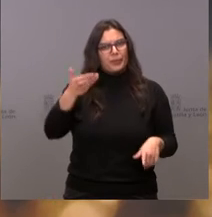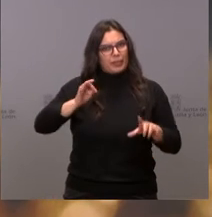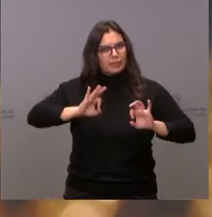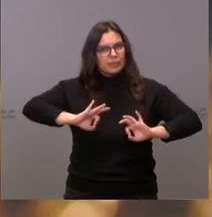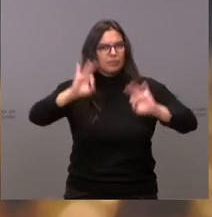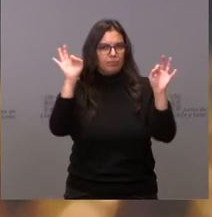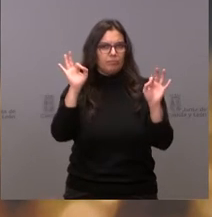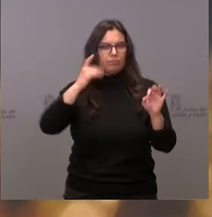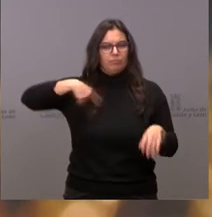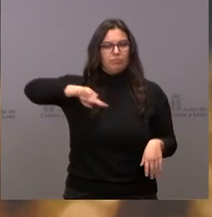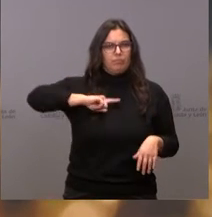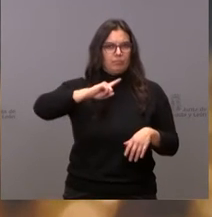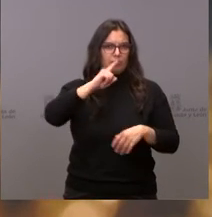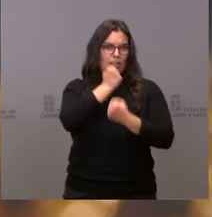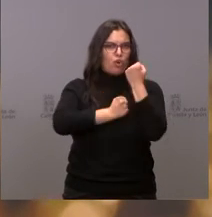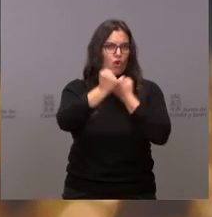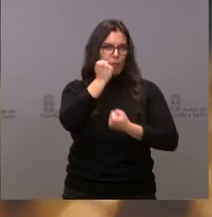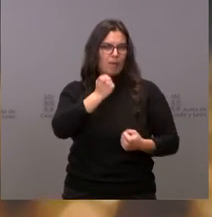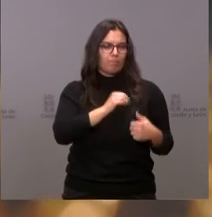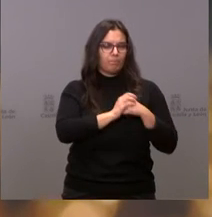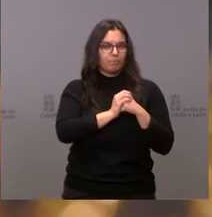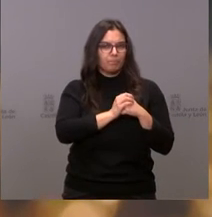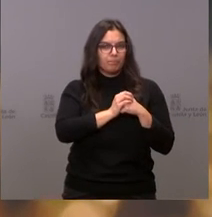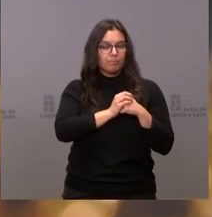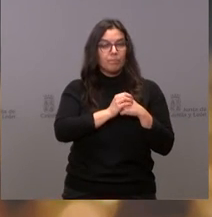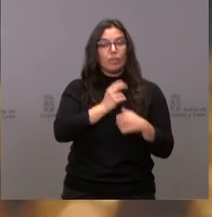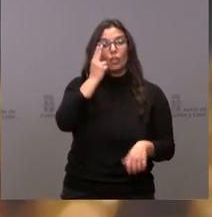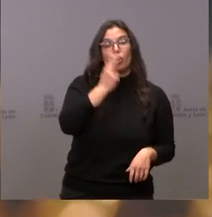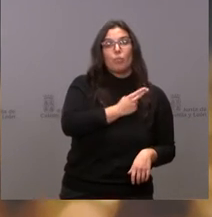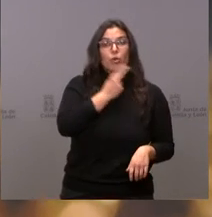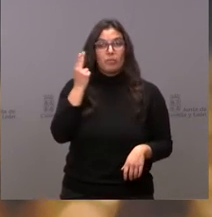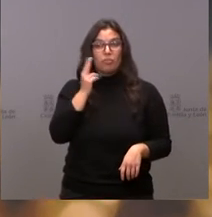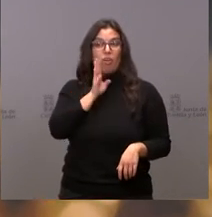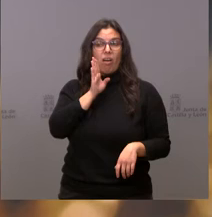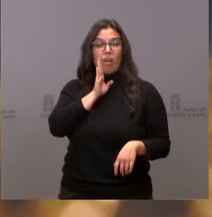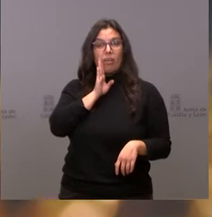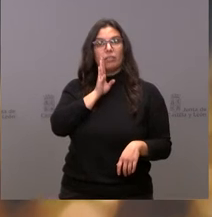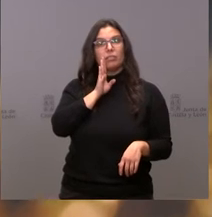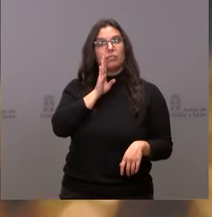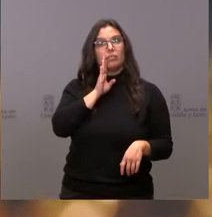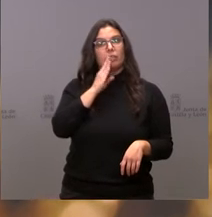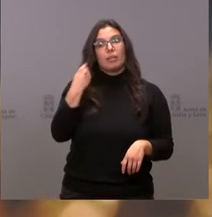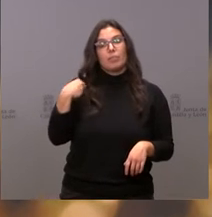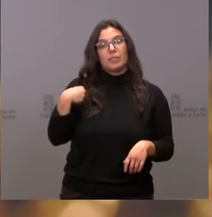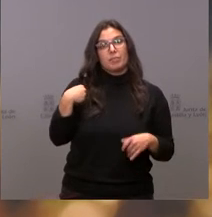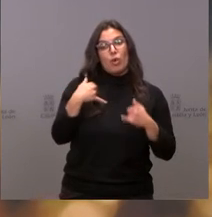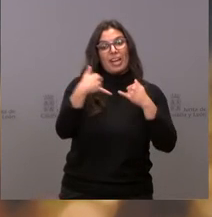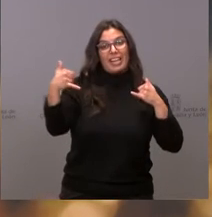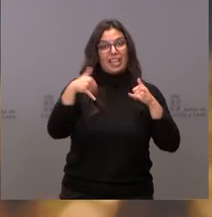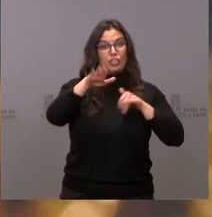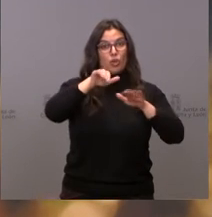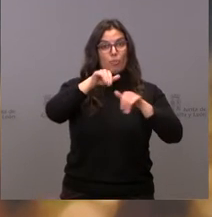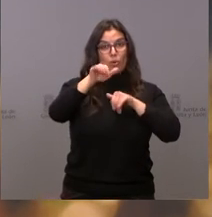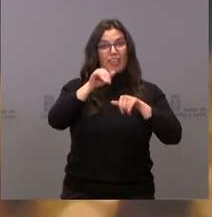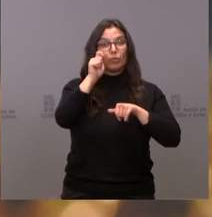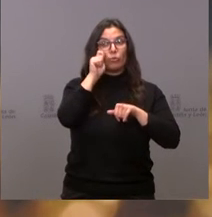de nuestra comunidad autónoma' vamos a cumplir el compromiso de ampliar todas las partidas de las líneas convocadas para